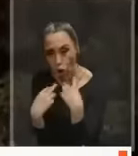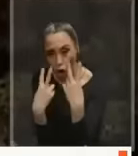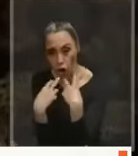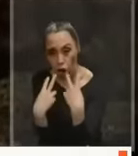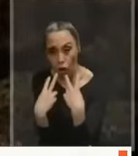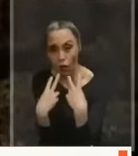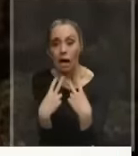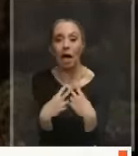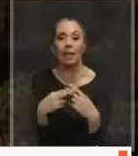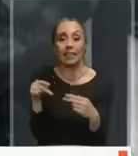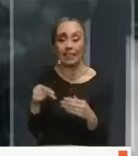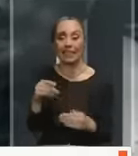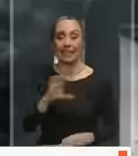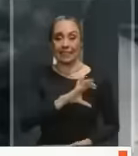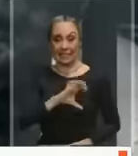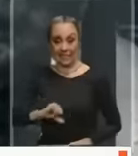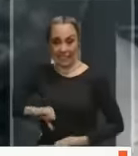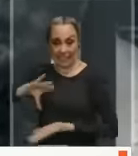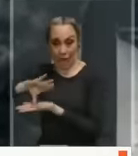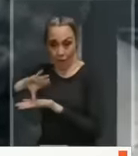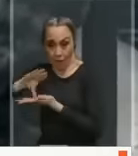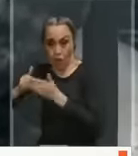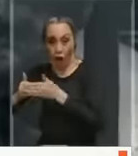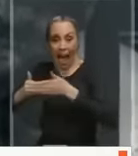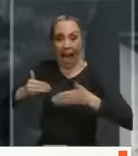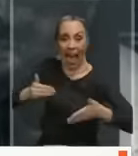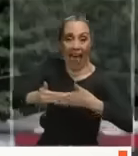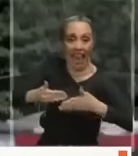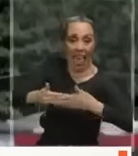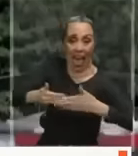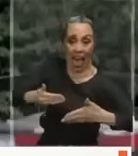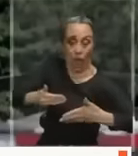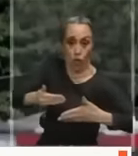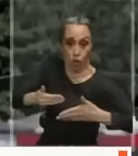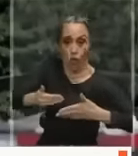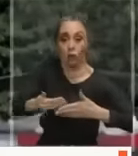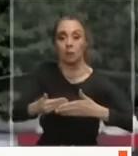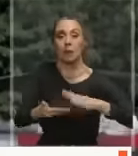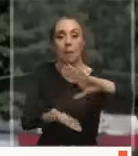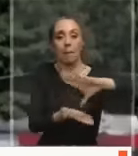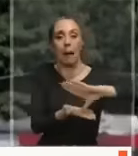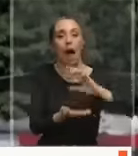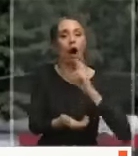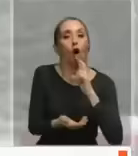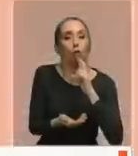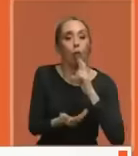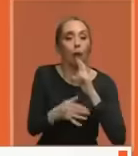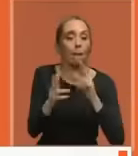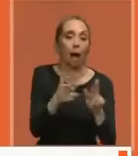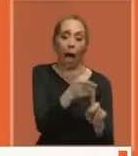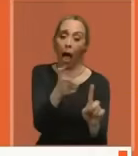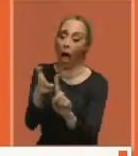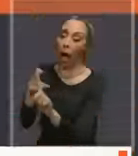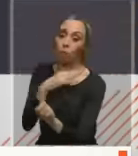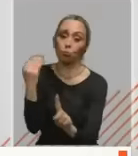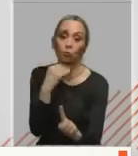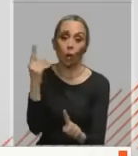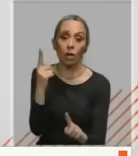Situado al lado de El Salvador, Honduras es hoy el país más violento en Centroamérica. Su tasa de homicidios llega